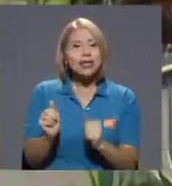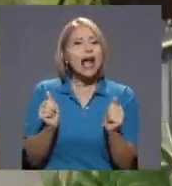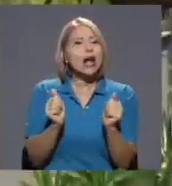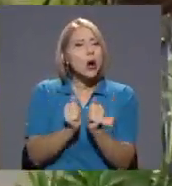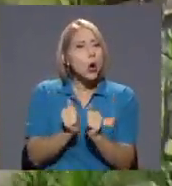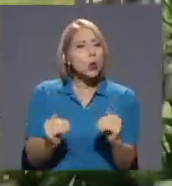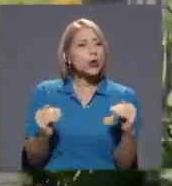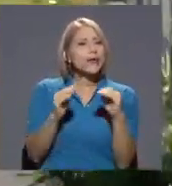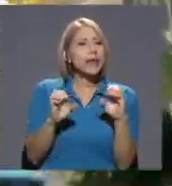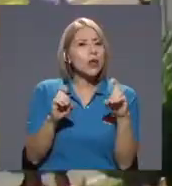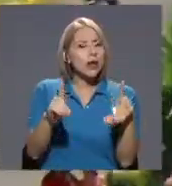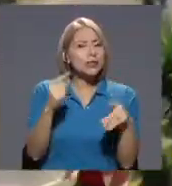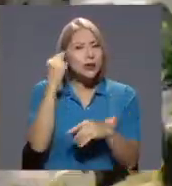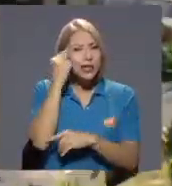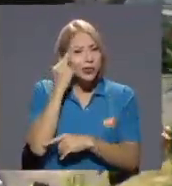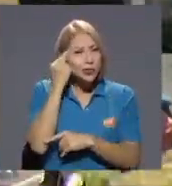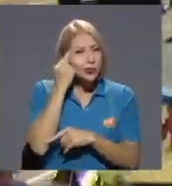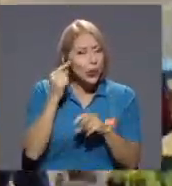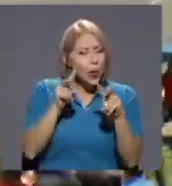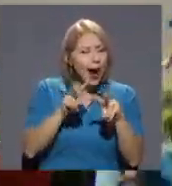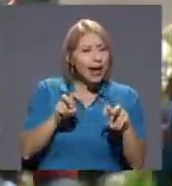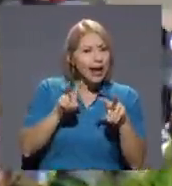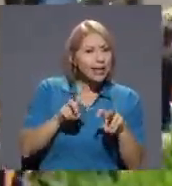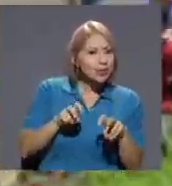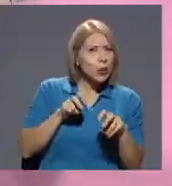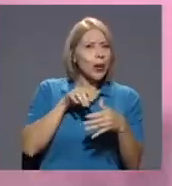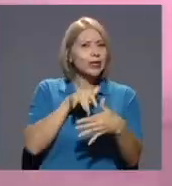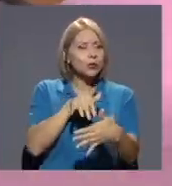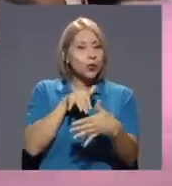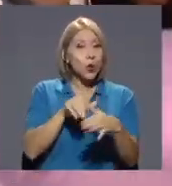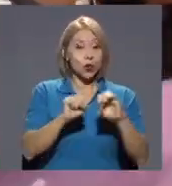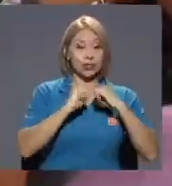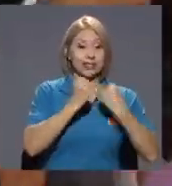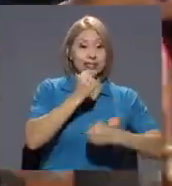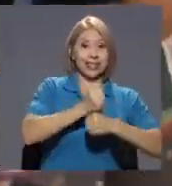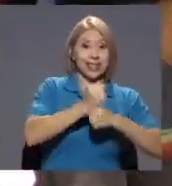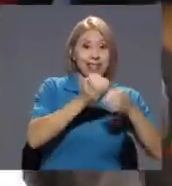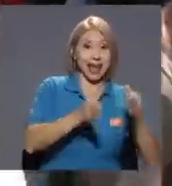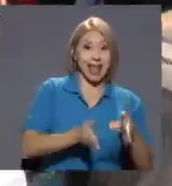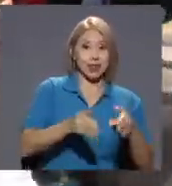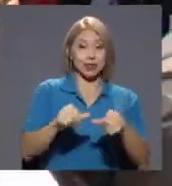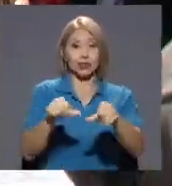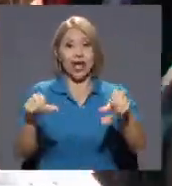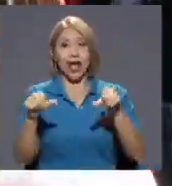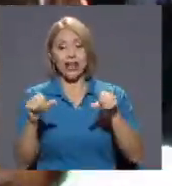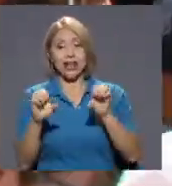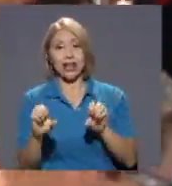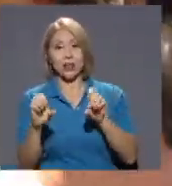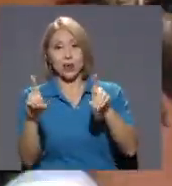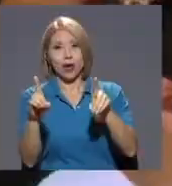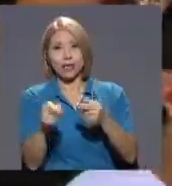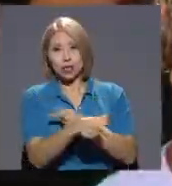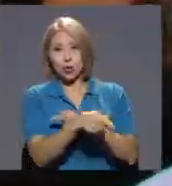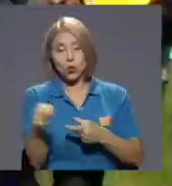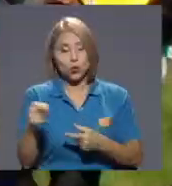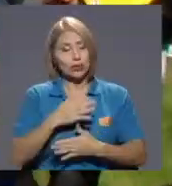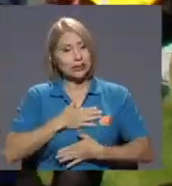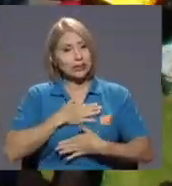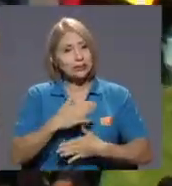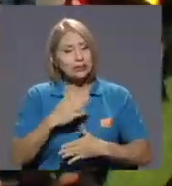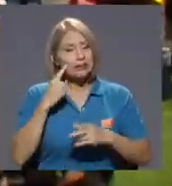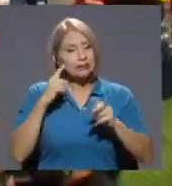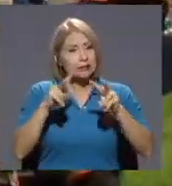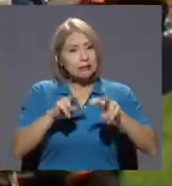analizó estudio los sindicatos el sector main magisterial que fue un el más entregados en este movimiento